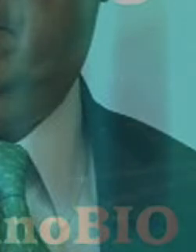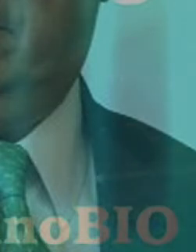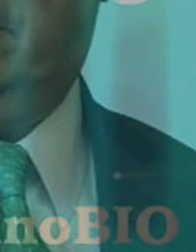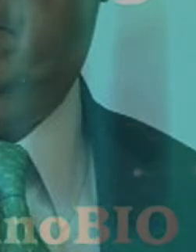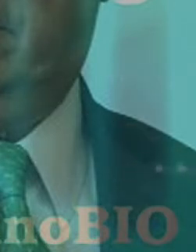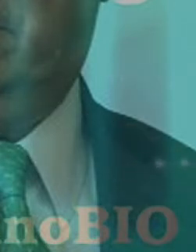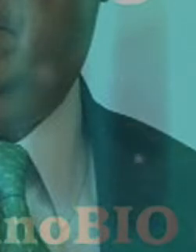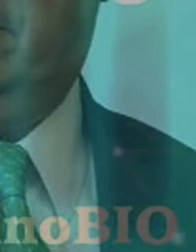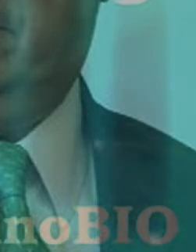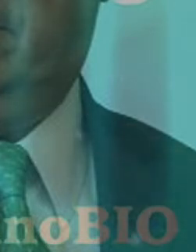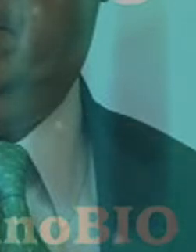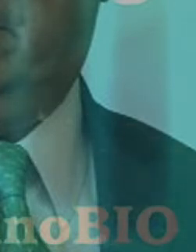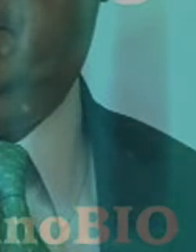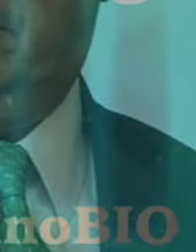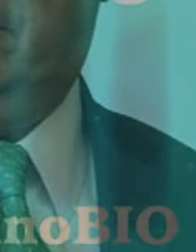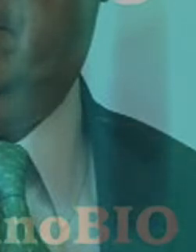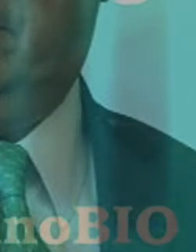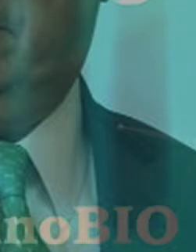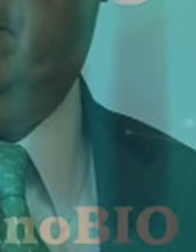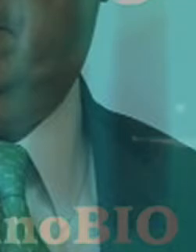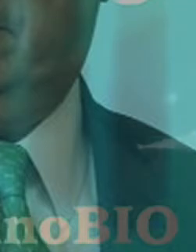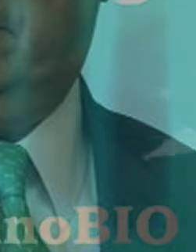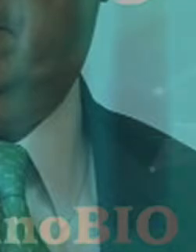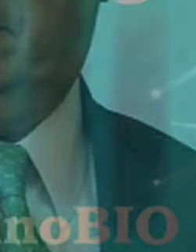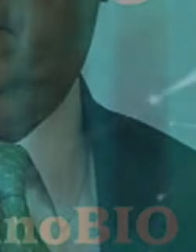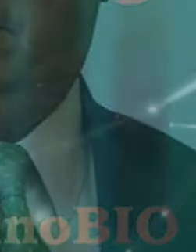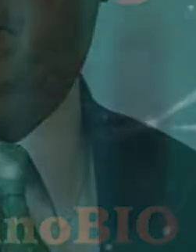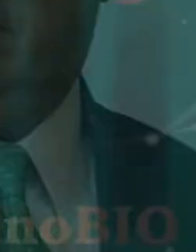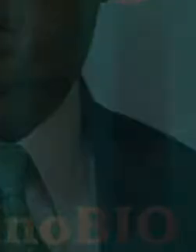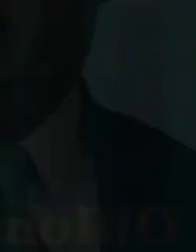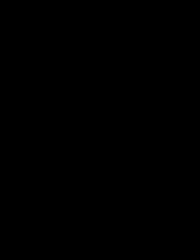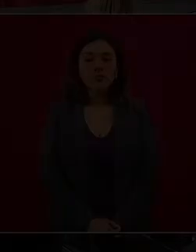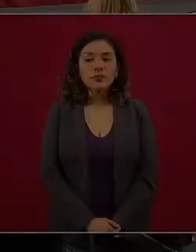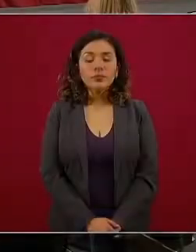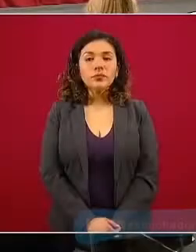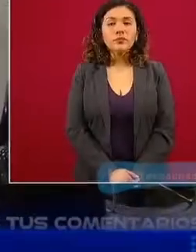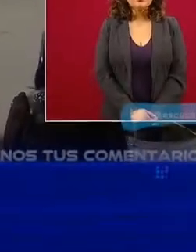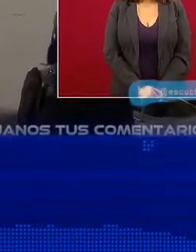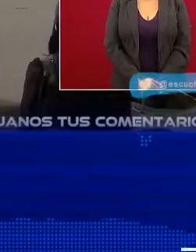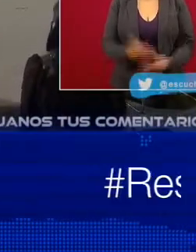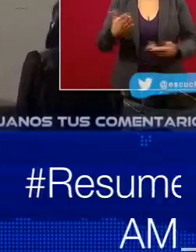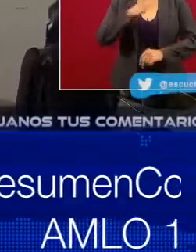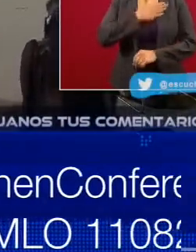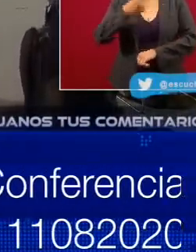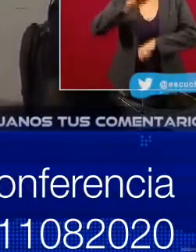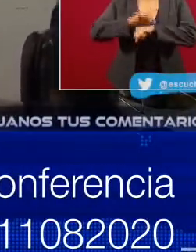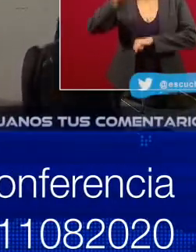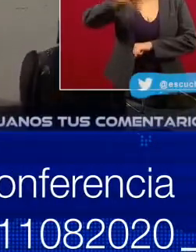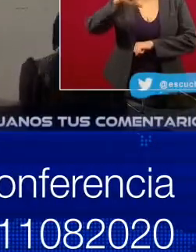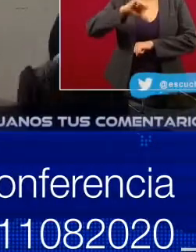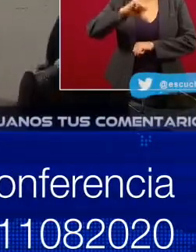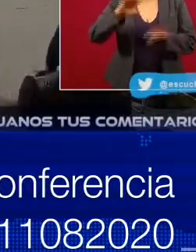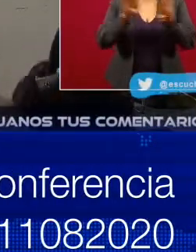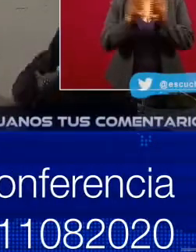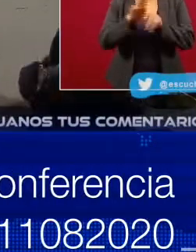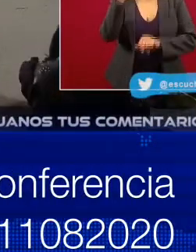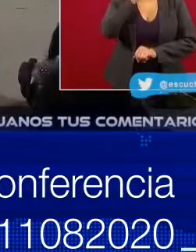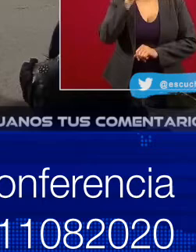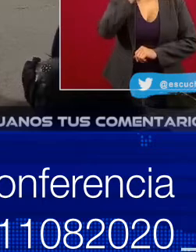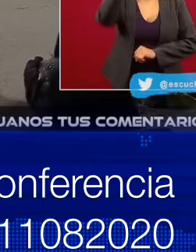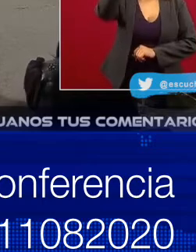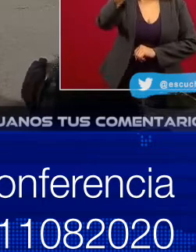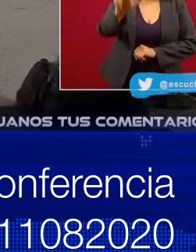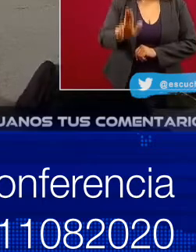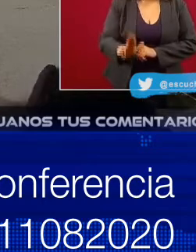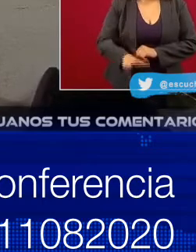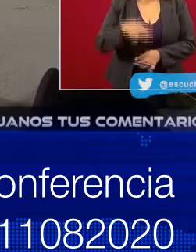El día de hoy el presidente Andrés Manuel López Obrador. Pues el día de hoy, como todos los martes,